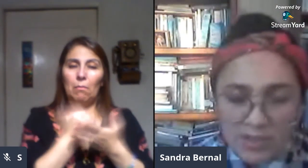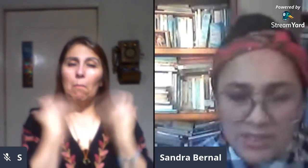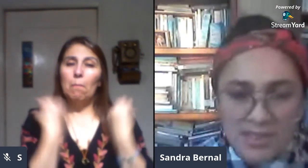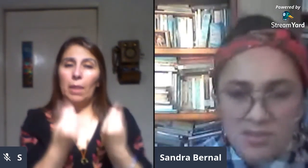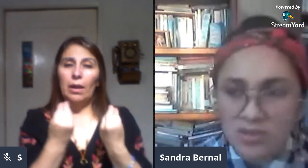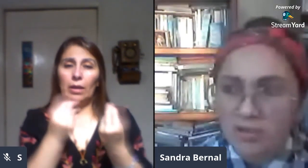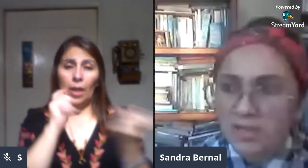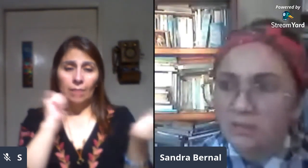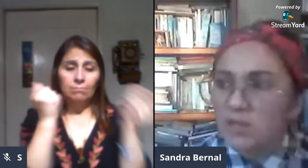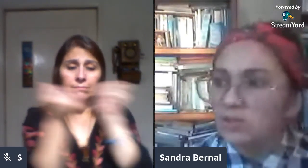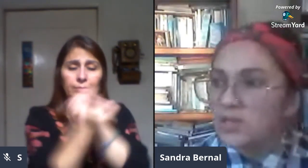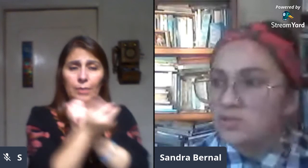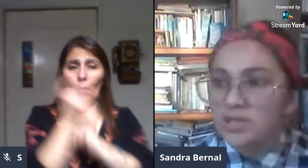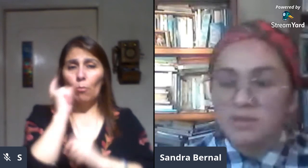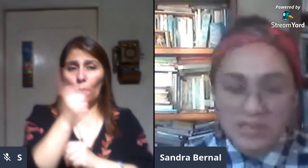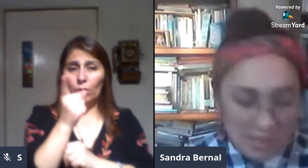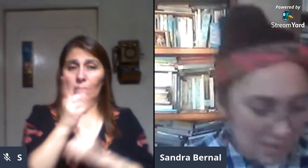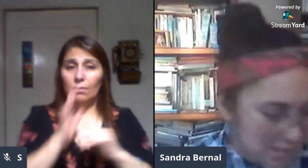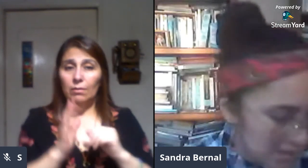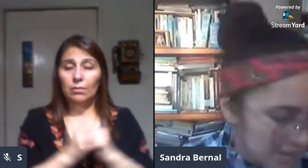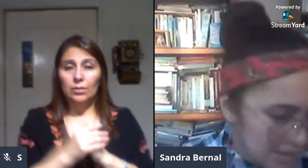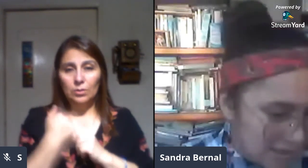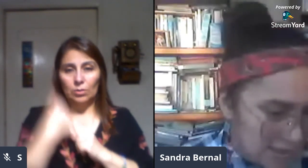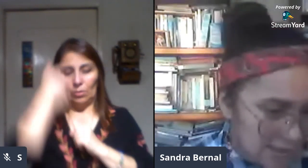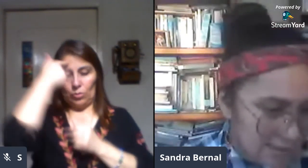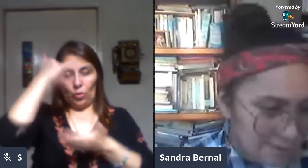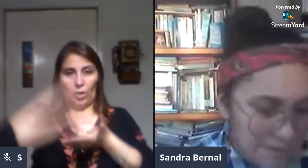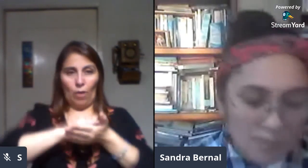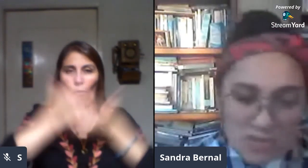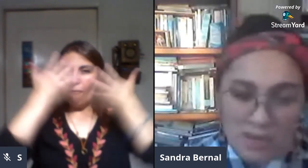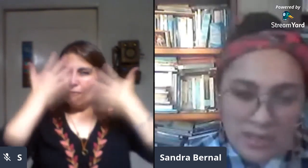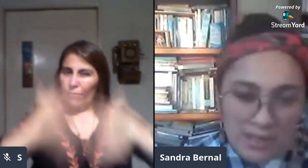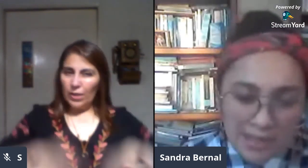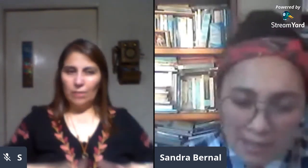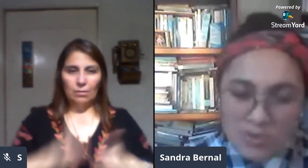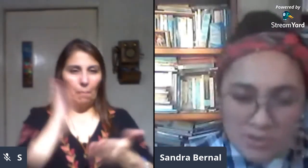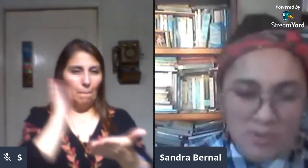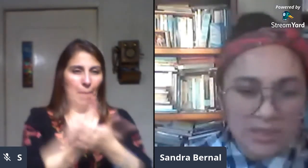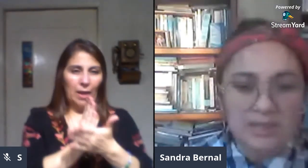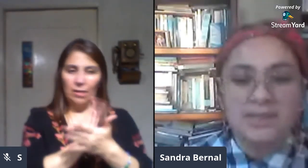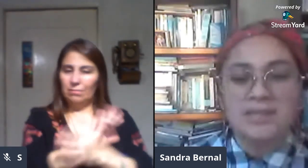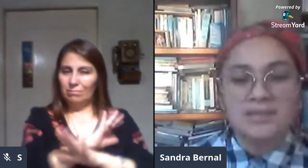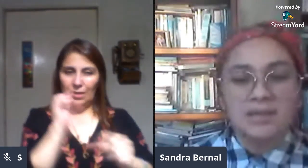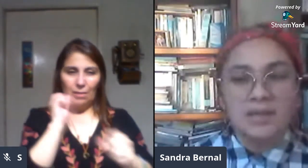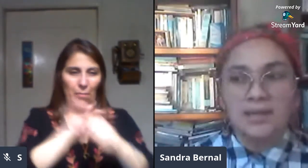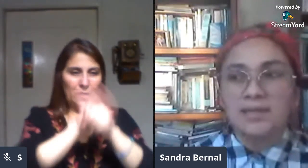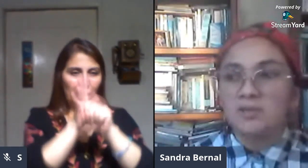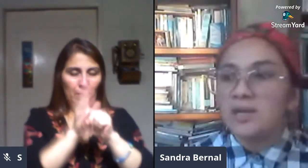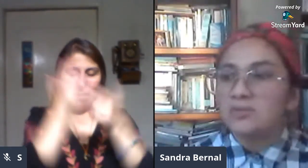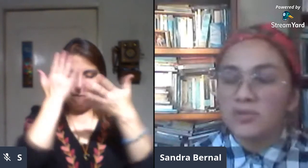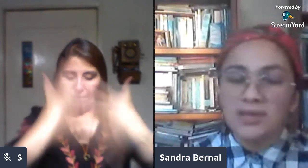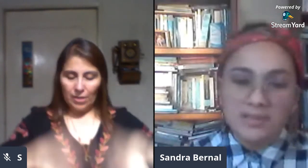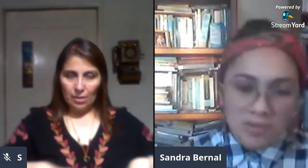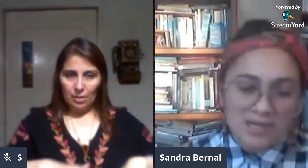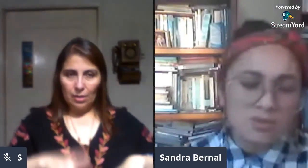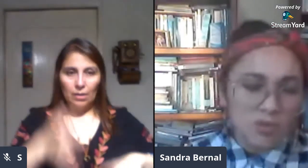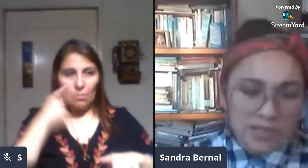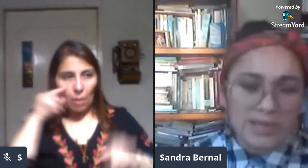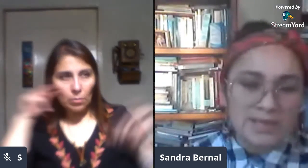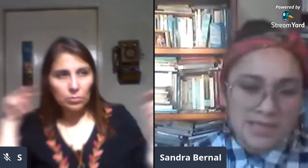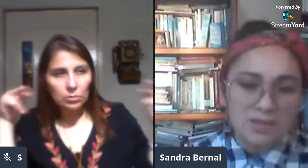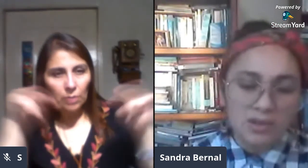transformaciones políticas. Yo creo que cuando esto termine, vamos a ver cambios importantes dentro de las sociedades, dentro